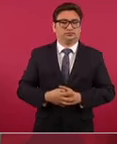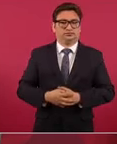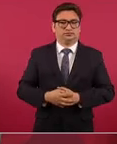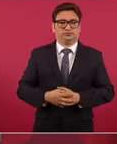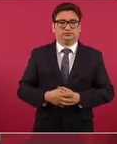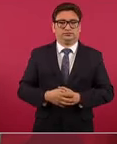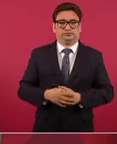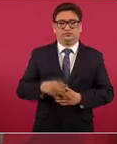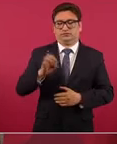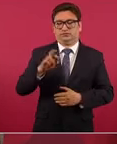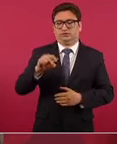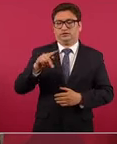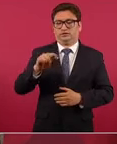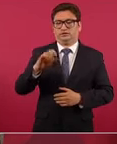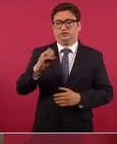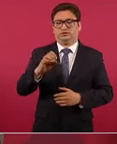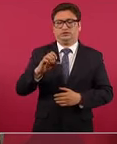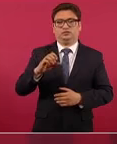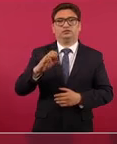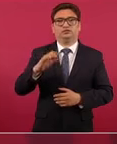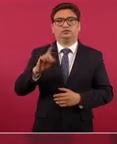ernesto zedillo